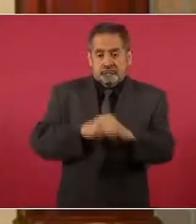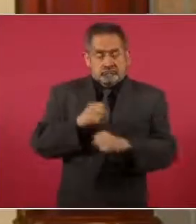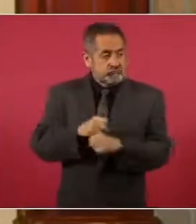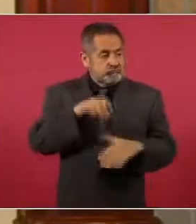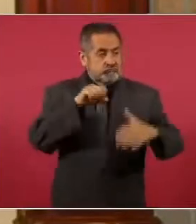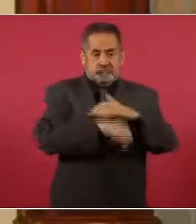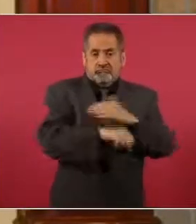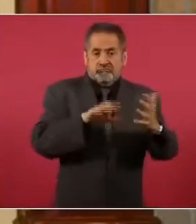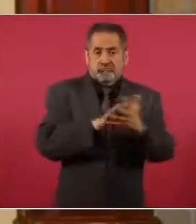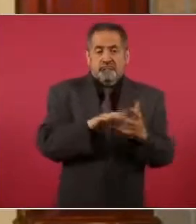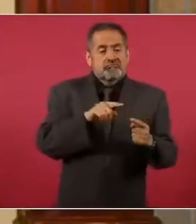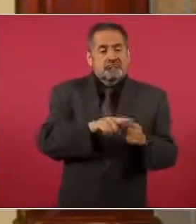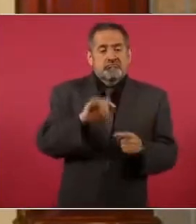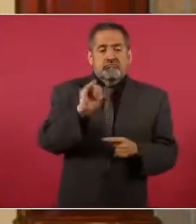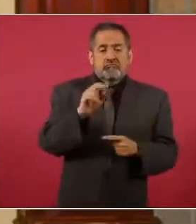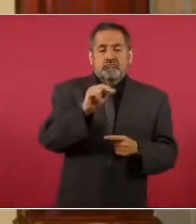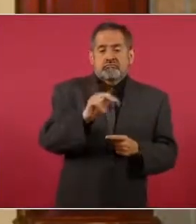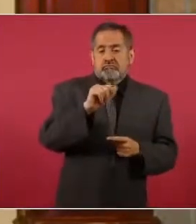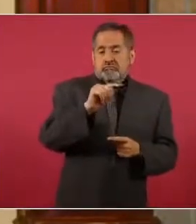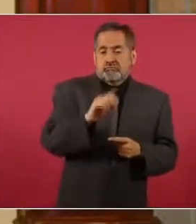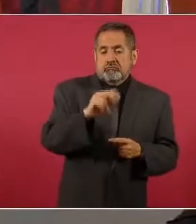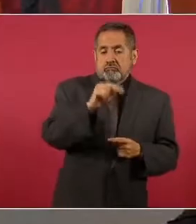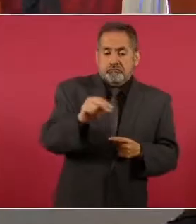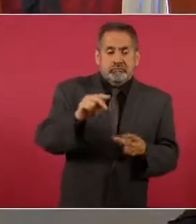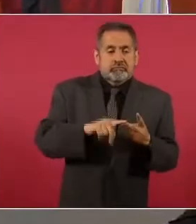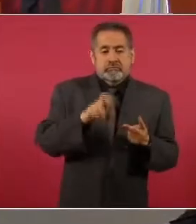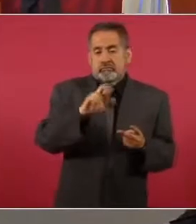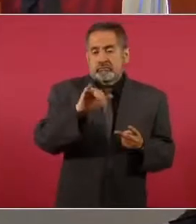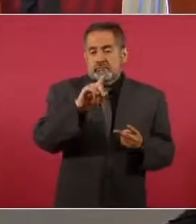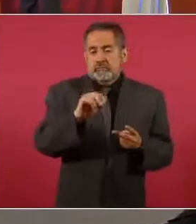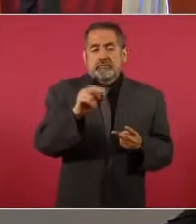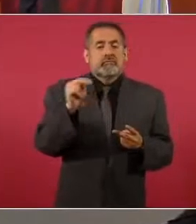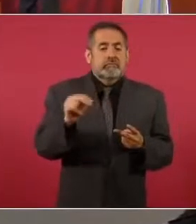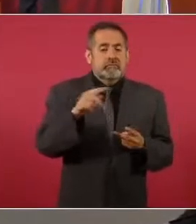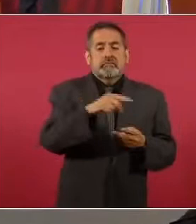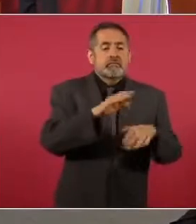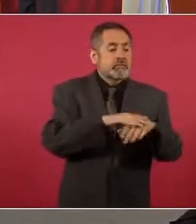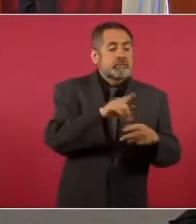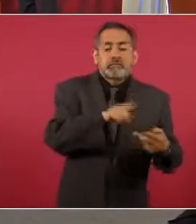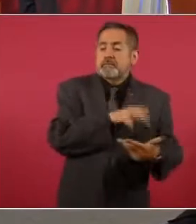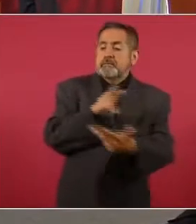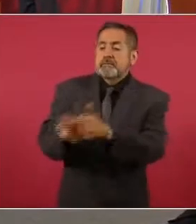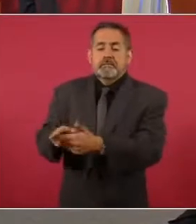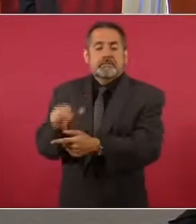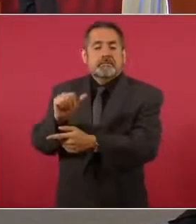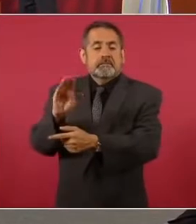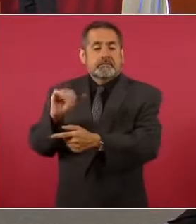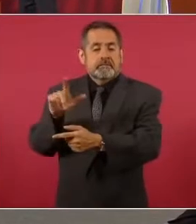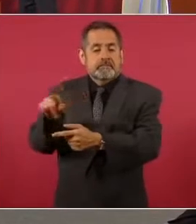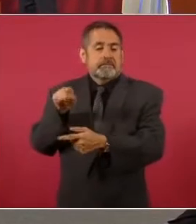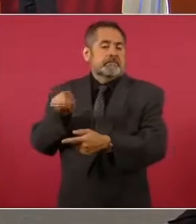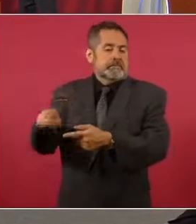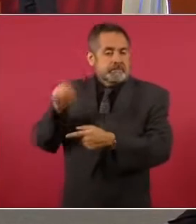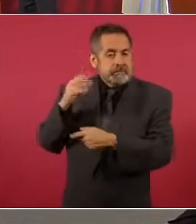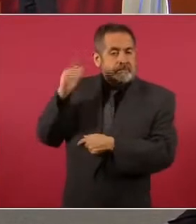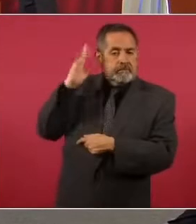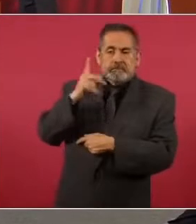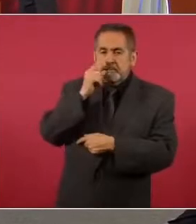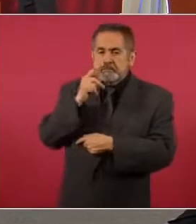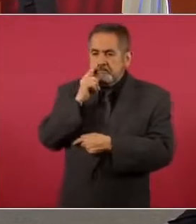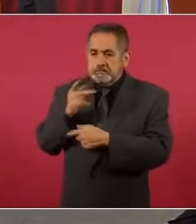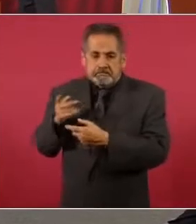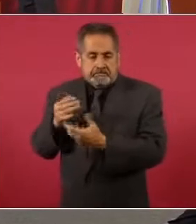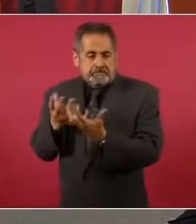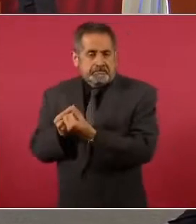en contra de Juan Antonio N. y Ricardo de Jesús N. por el homicidio de Abel González, elemento de la Policía de Investigación de